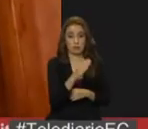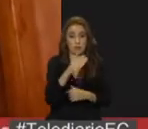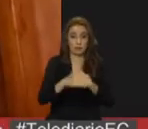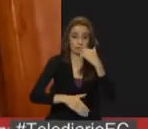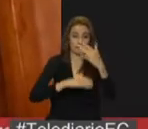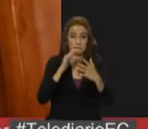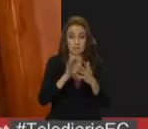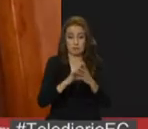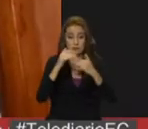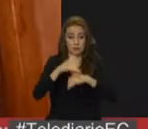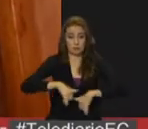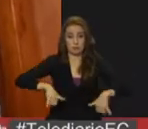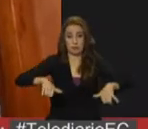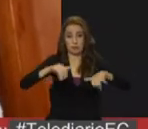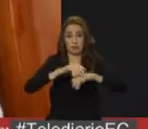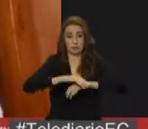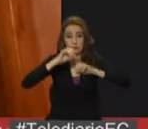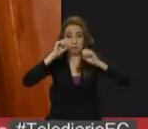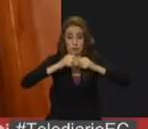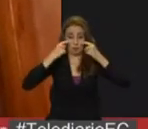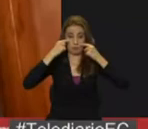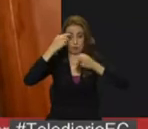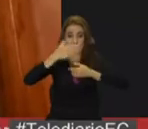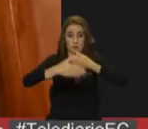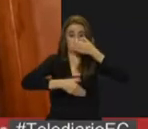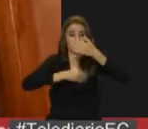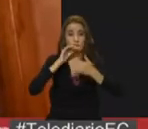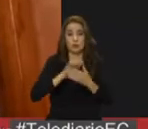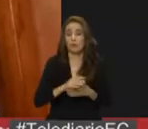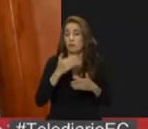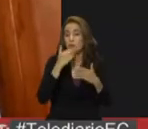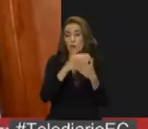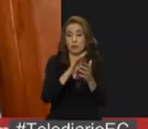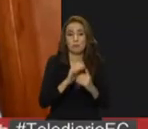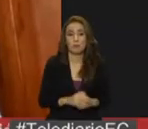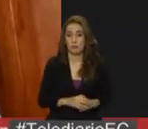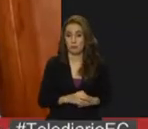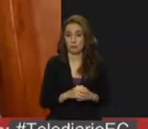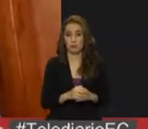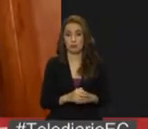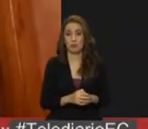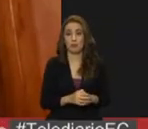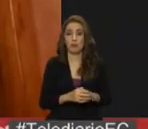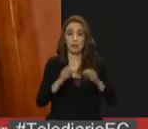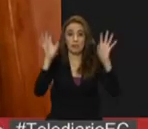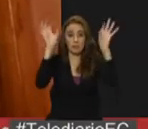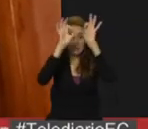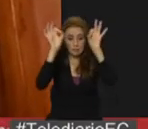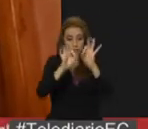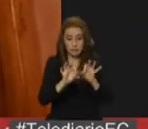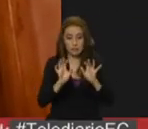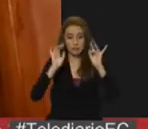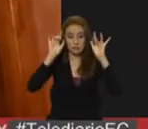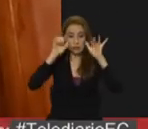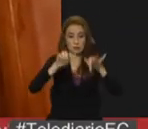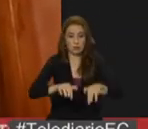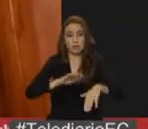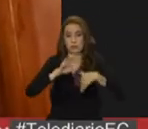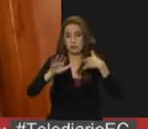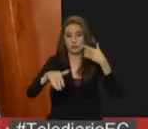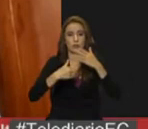los casos de Kaminoska, el caso de las hidroeléctricas, todo